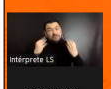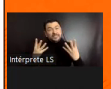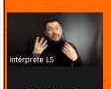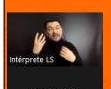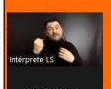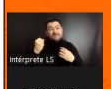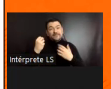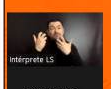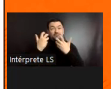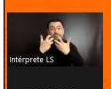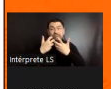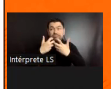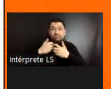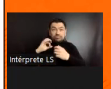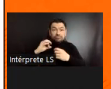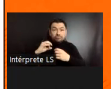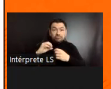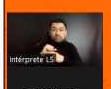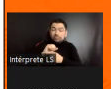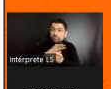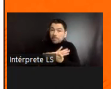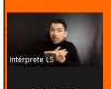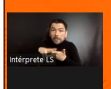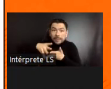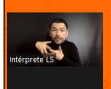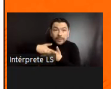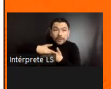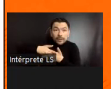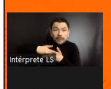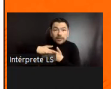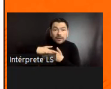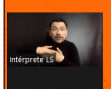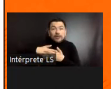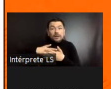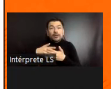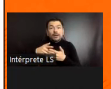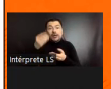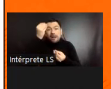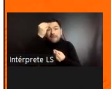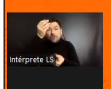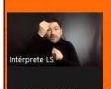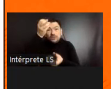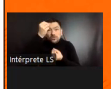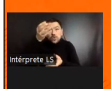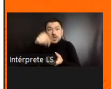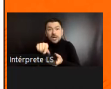plenamente establecidos. Y además de eso, los sistemas de información no están